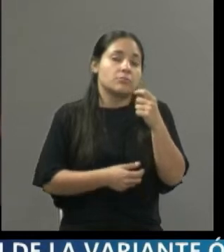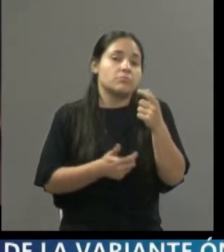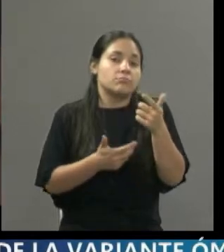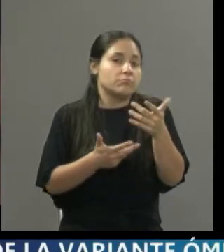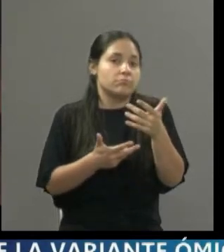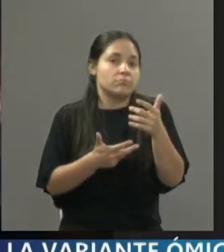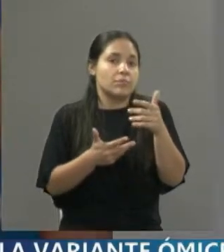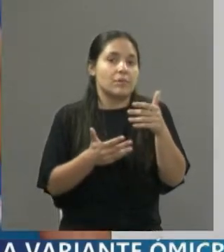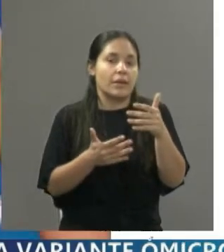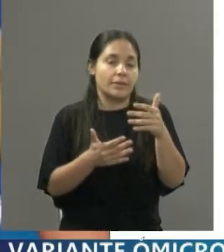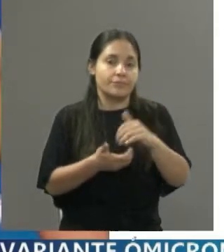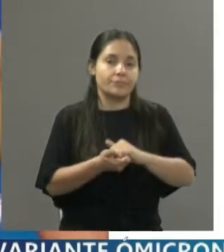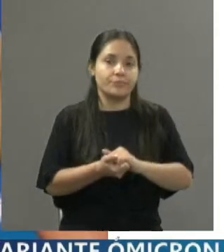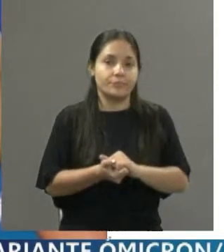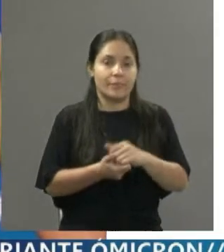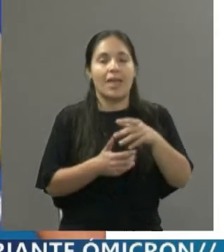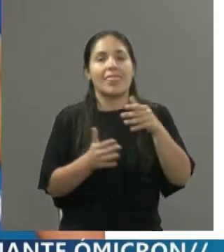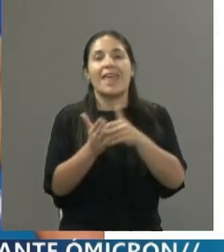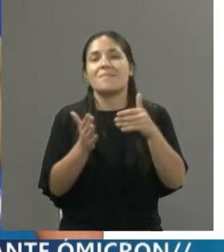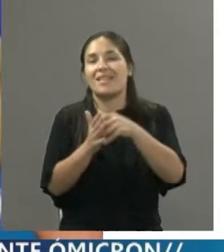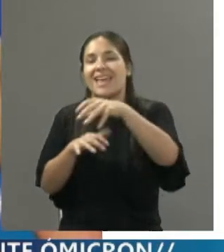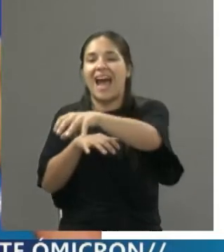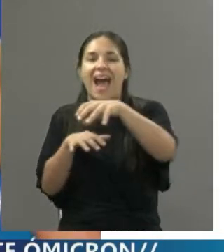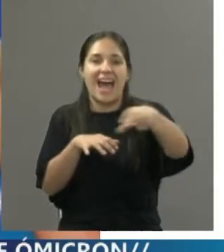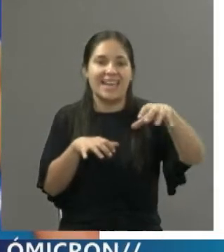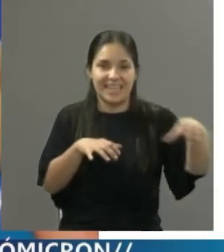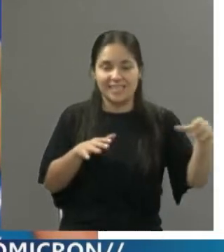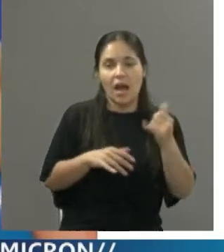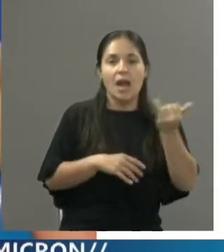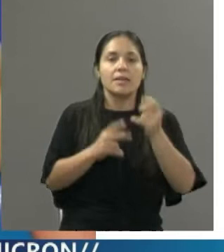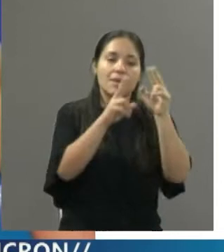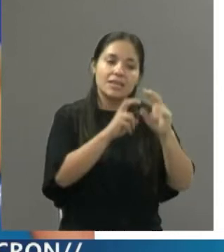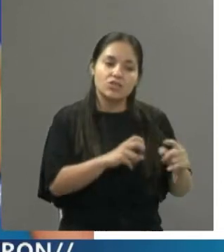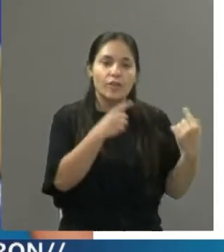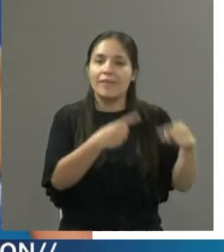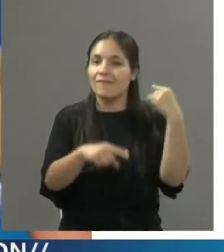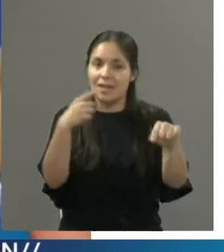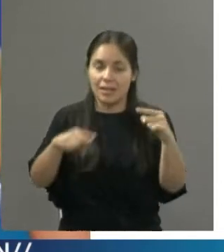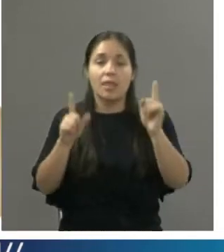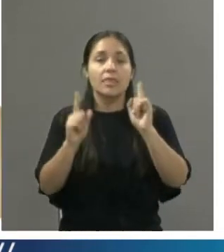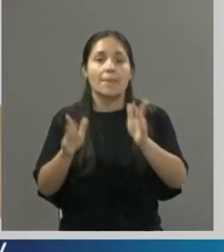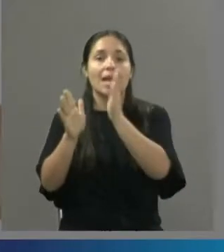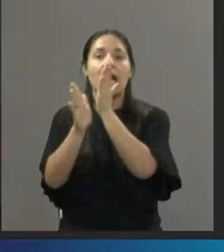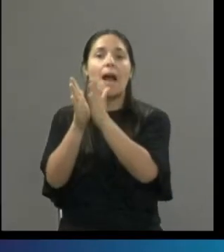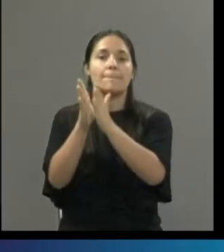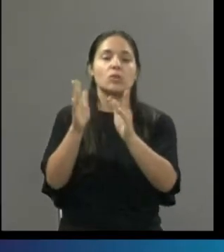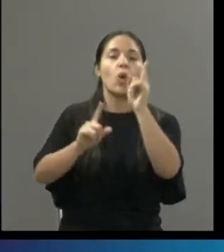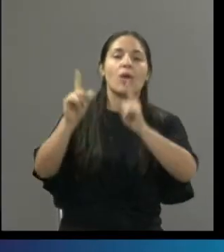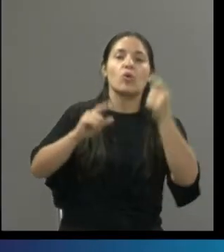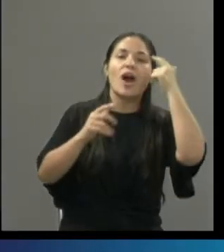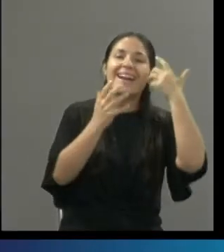dependiendo del área. Hay distintos tipos de investigación, distintos tipos de capítulos, algunos son más reflexivos, otros son